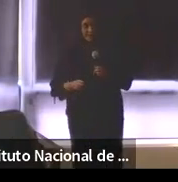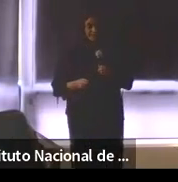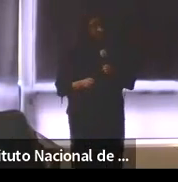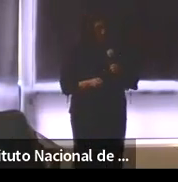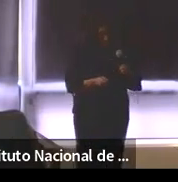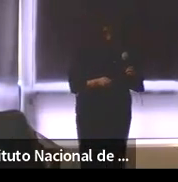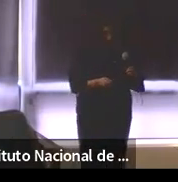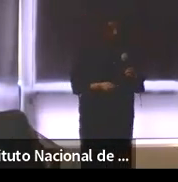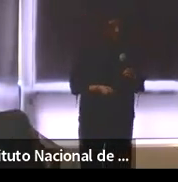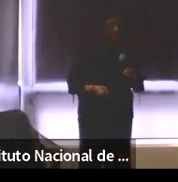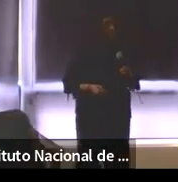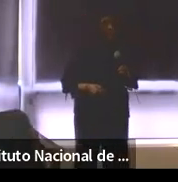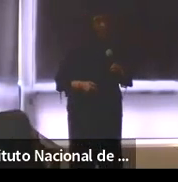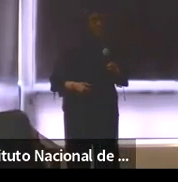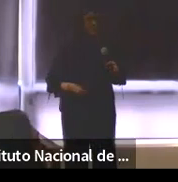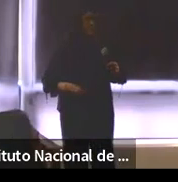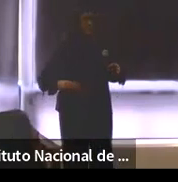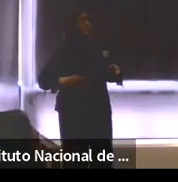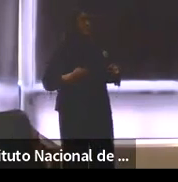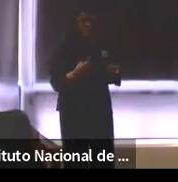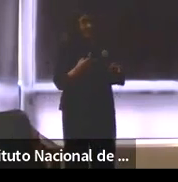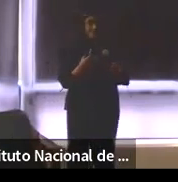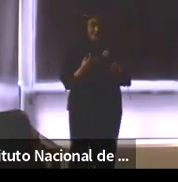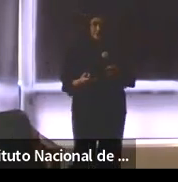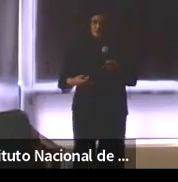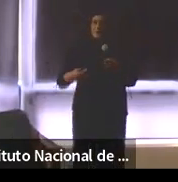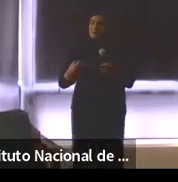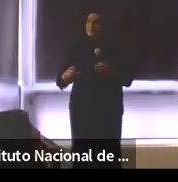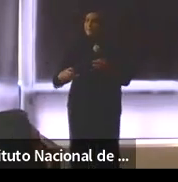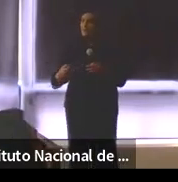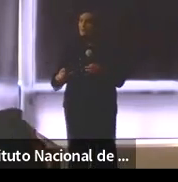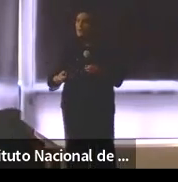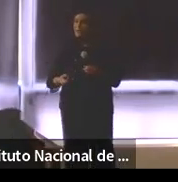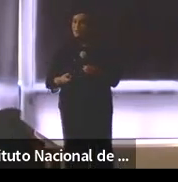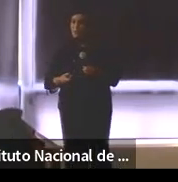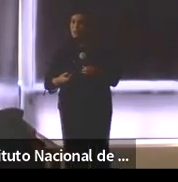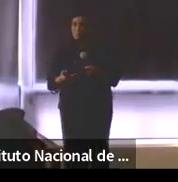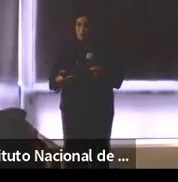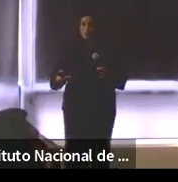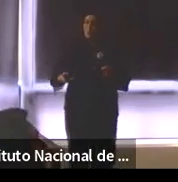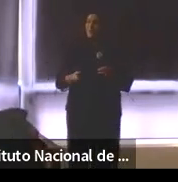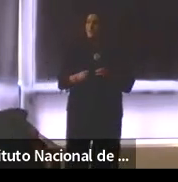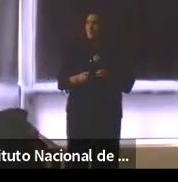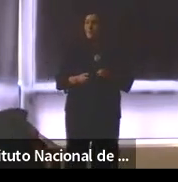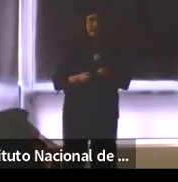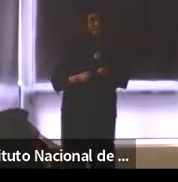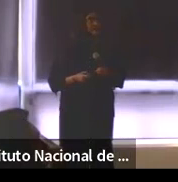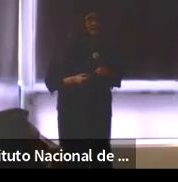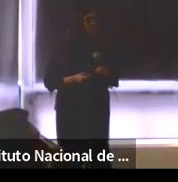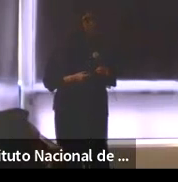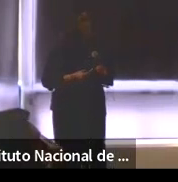justamente tiene que ver con los efectos que tiene este conflicto y cómo los puedes